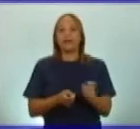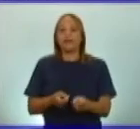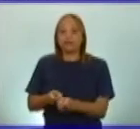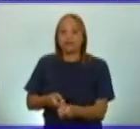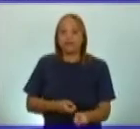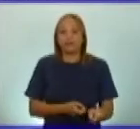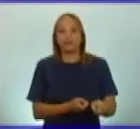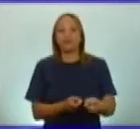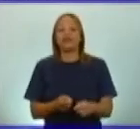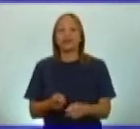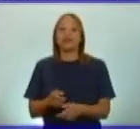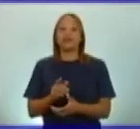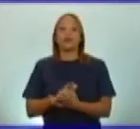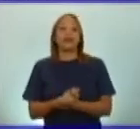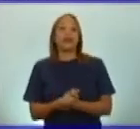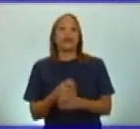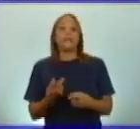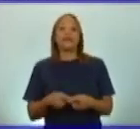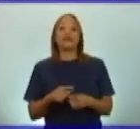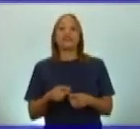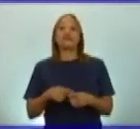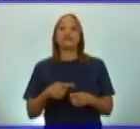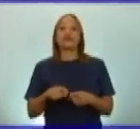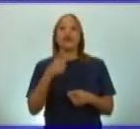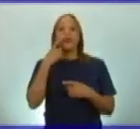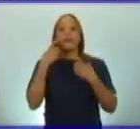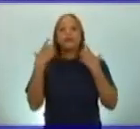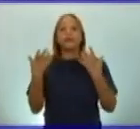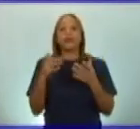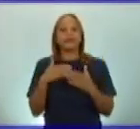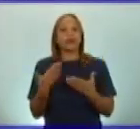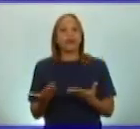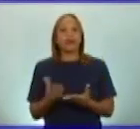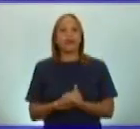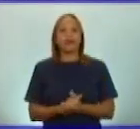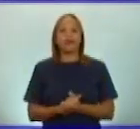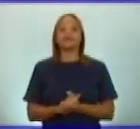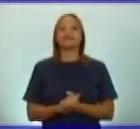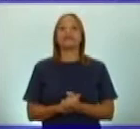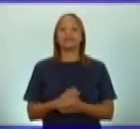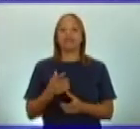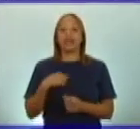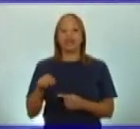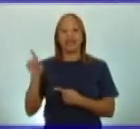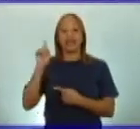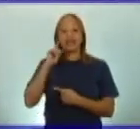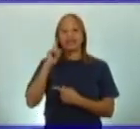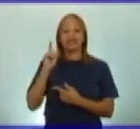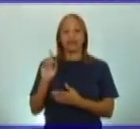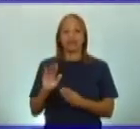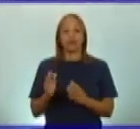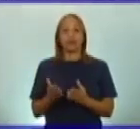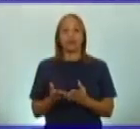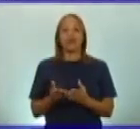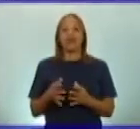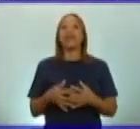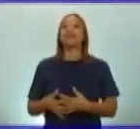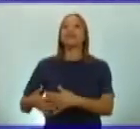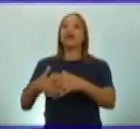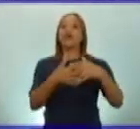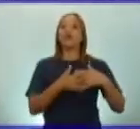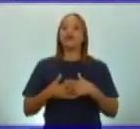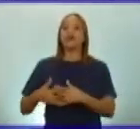Guerra Mundial. Pero un resultado importante, quiero que tengan en cuenta, que la gráfica lo muestra por sí solo. Estados Unidos